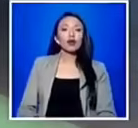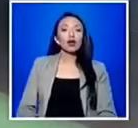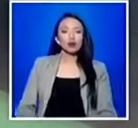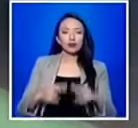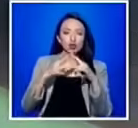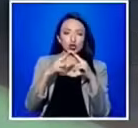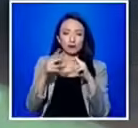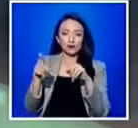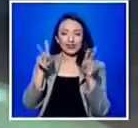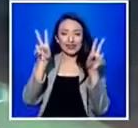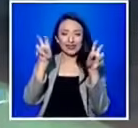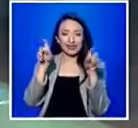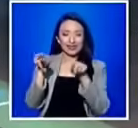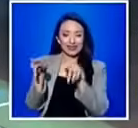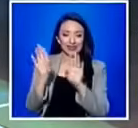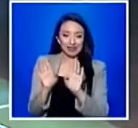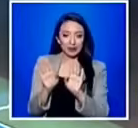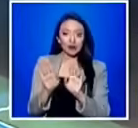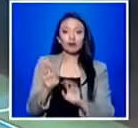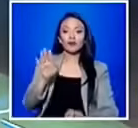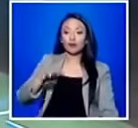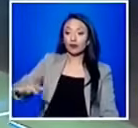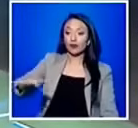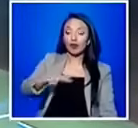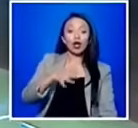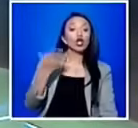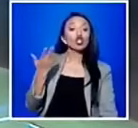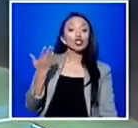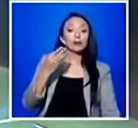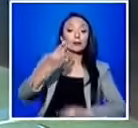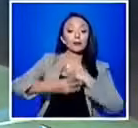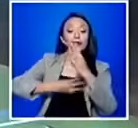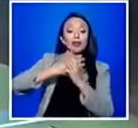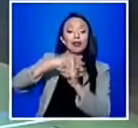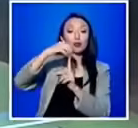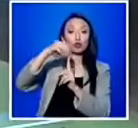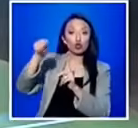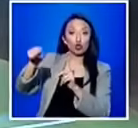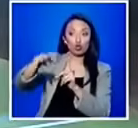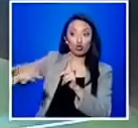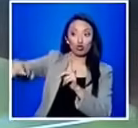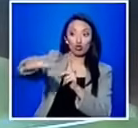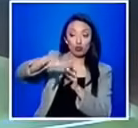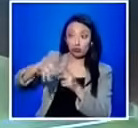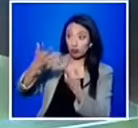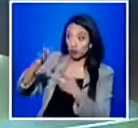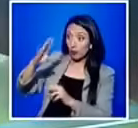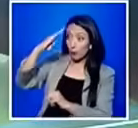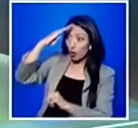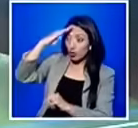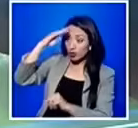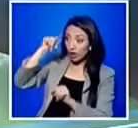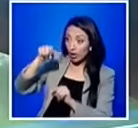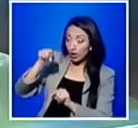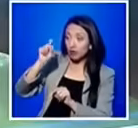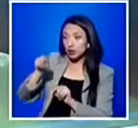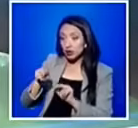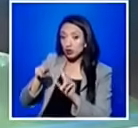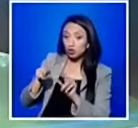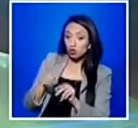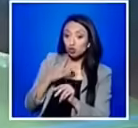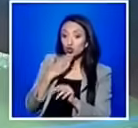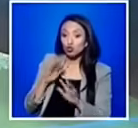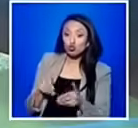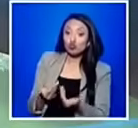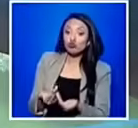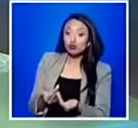este tema con Alex Pila, quien está en la unidad educativa Equinoccio en San Antonio, para saber si ya hay presencia de policías, cómo se desarrolla este operativo y